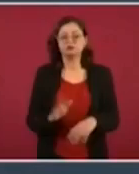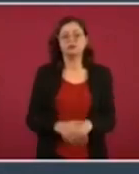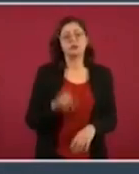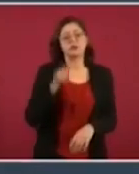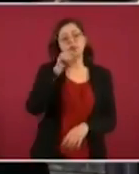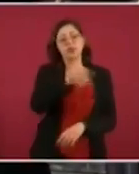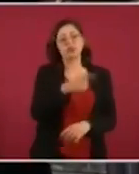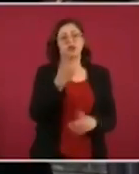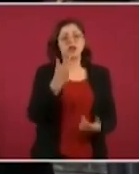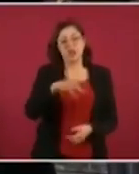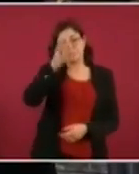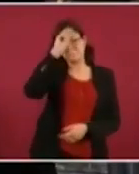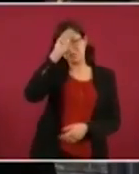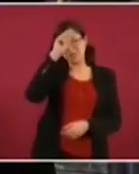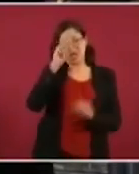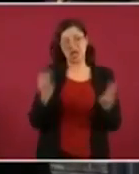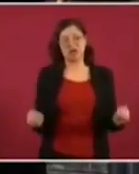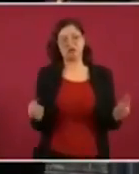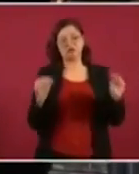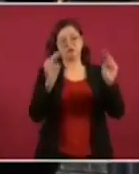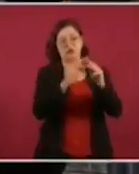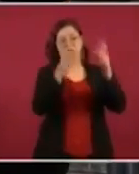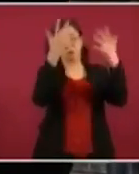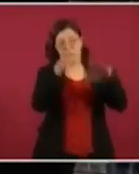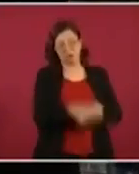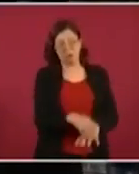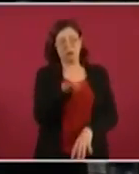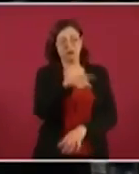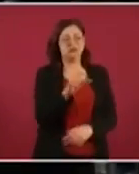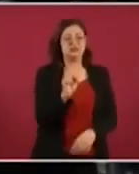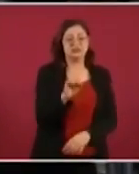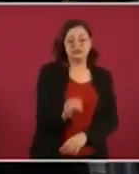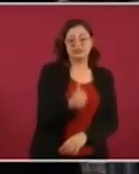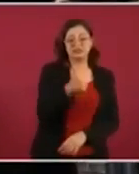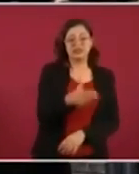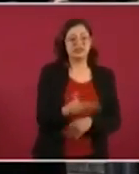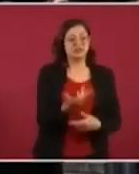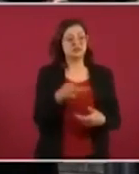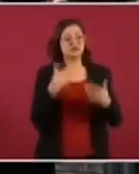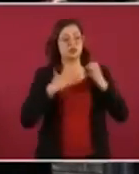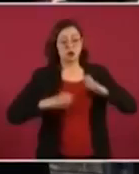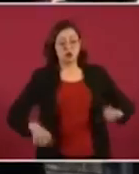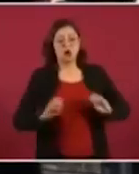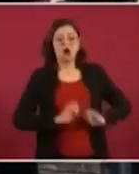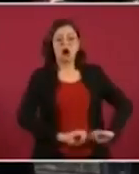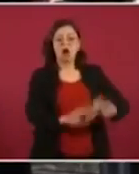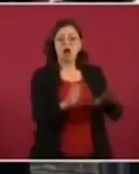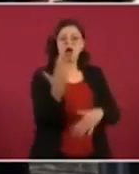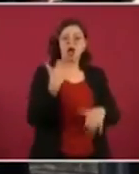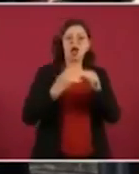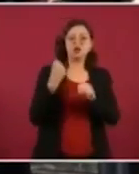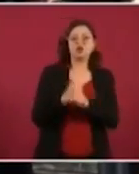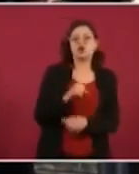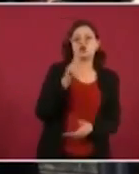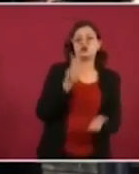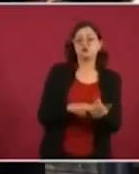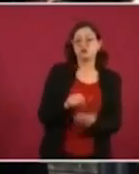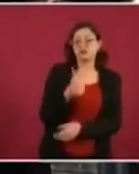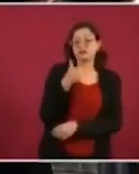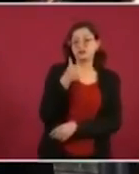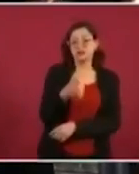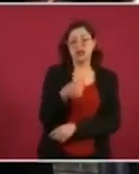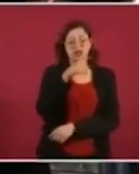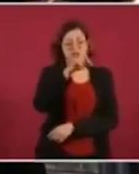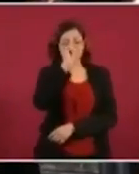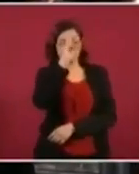de los 63 mineros que desde 2006 no han podido ser recuperados en la mina